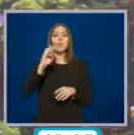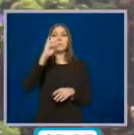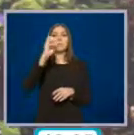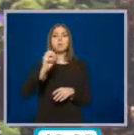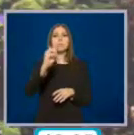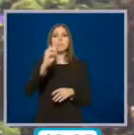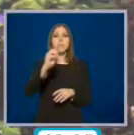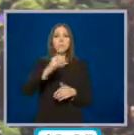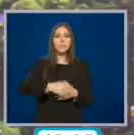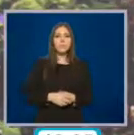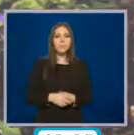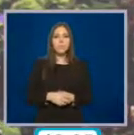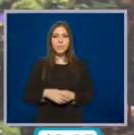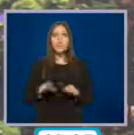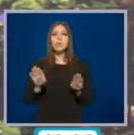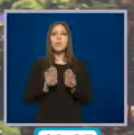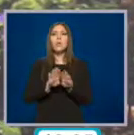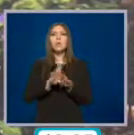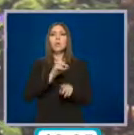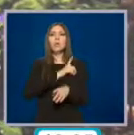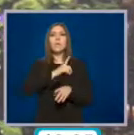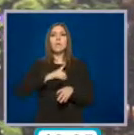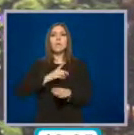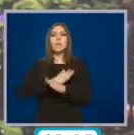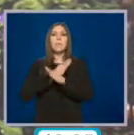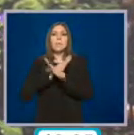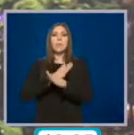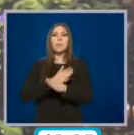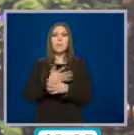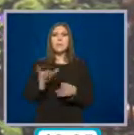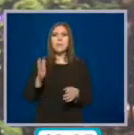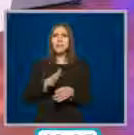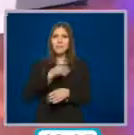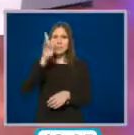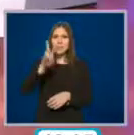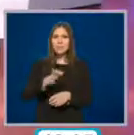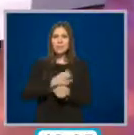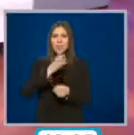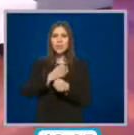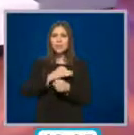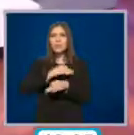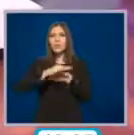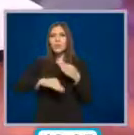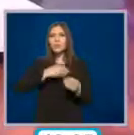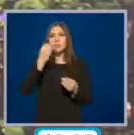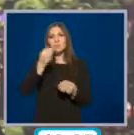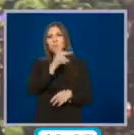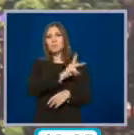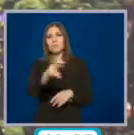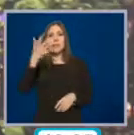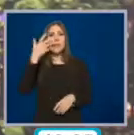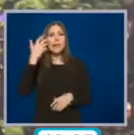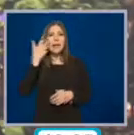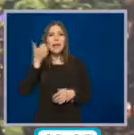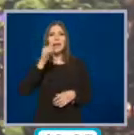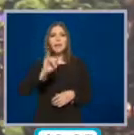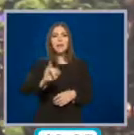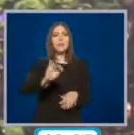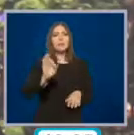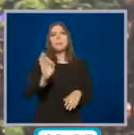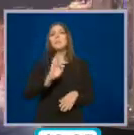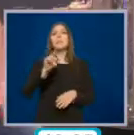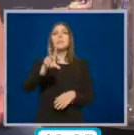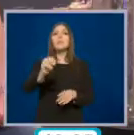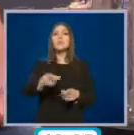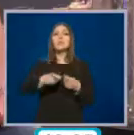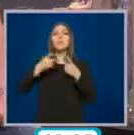¿no? ¿Cómo vamos a prevenir, no? Pero La qué bola en ese chistoso, punto. porque Sí. lo hacen todos, ¿no? Sí, o sea, es que realmente la parte del acicalarse, si nosotros no le